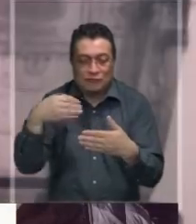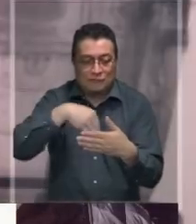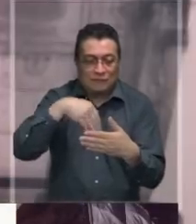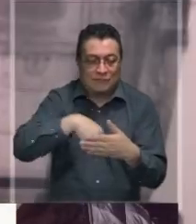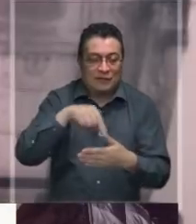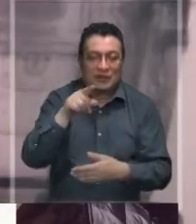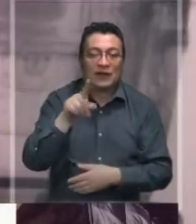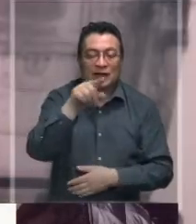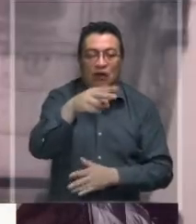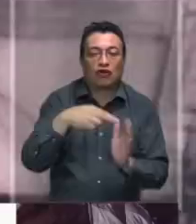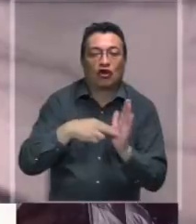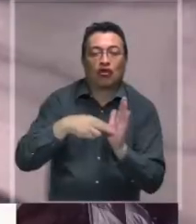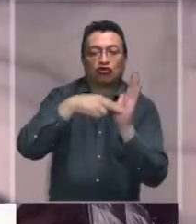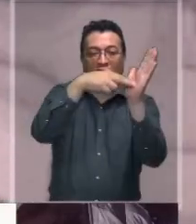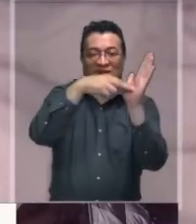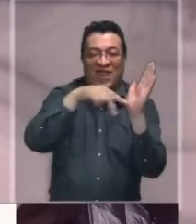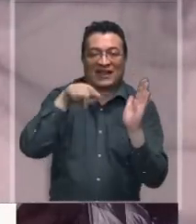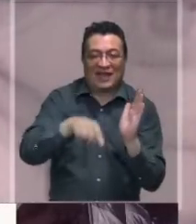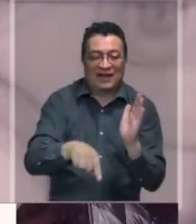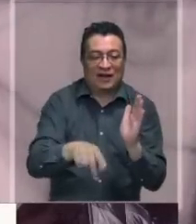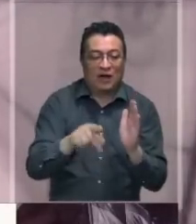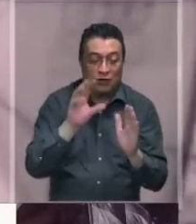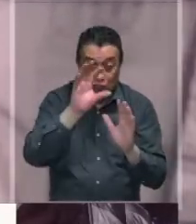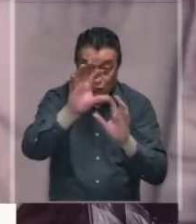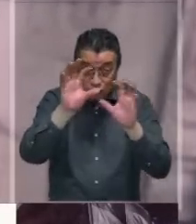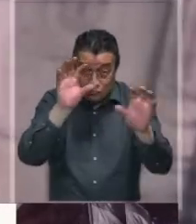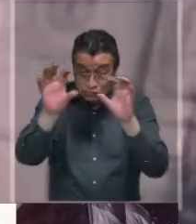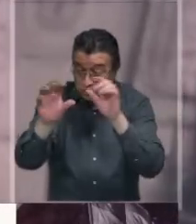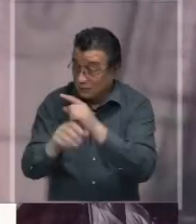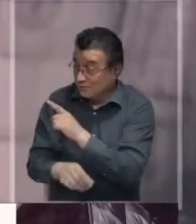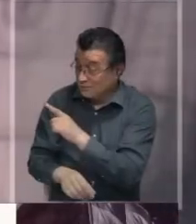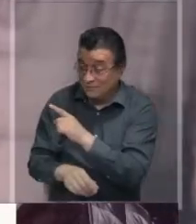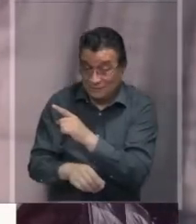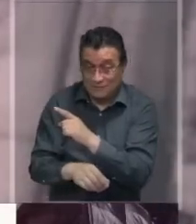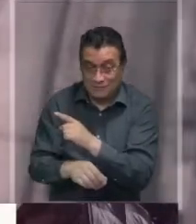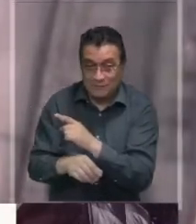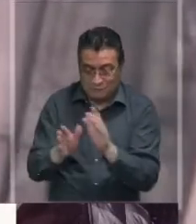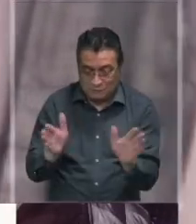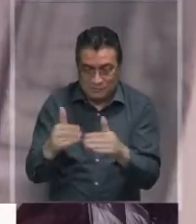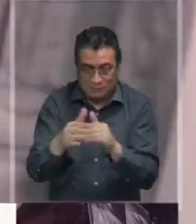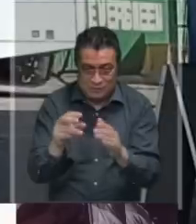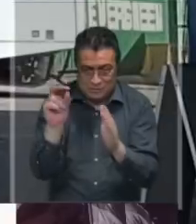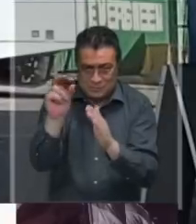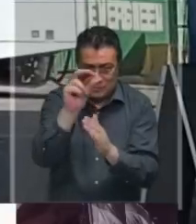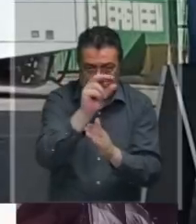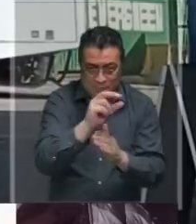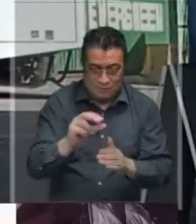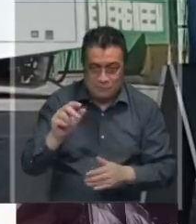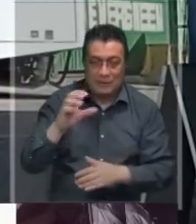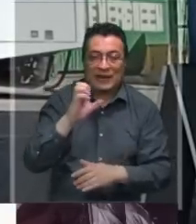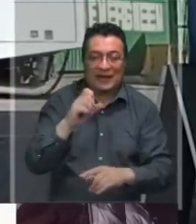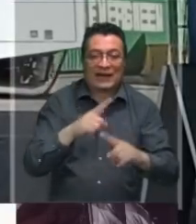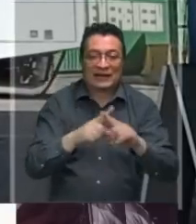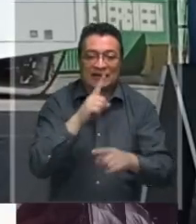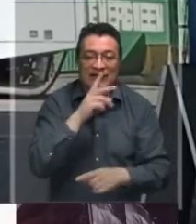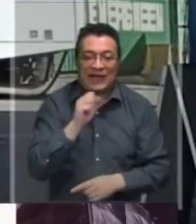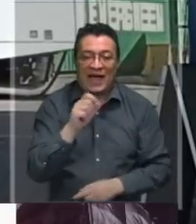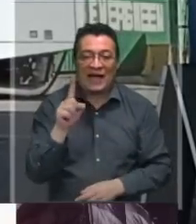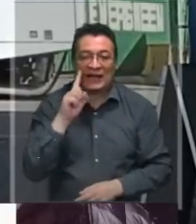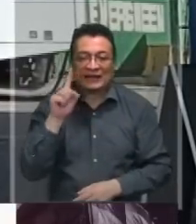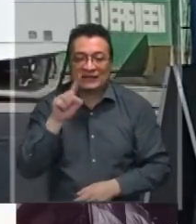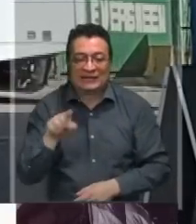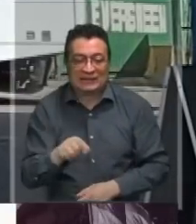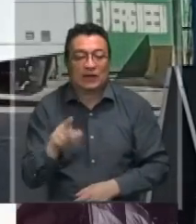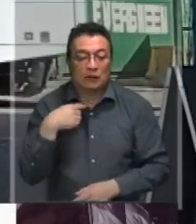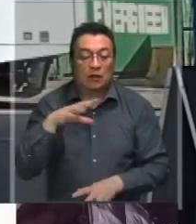franca. Cada una de estas sombras en la imagen corresponden a paquetes con cientos de píldoras de MDMA. Fueron detectadas por